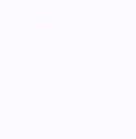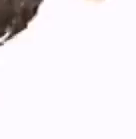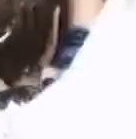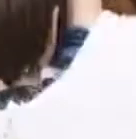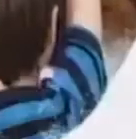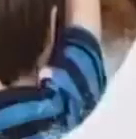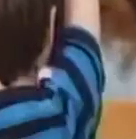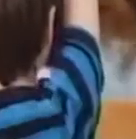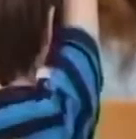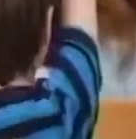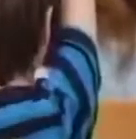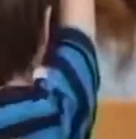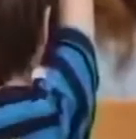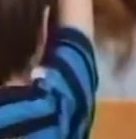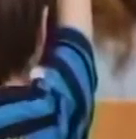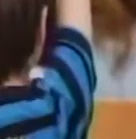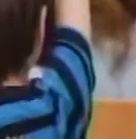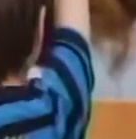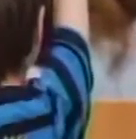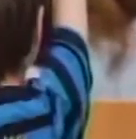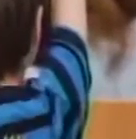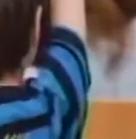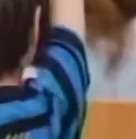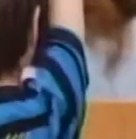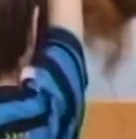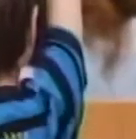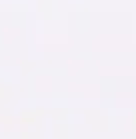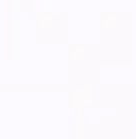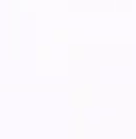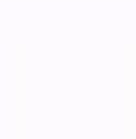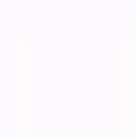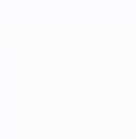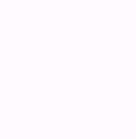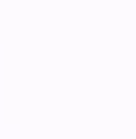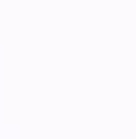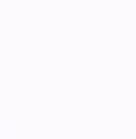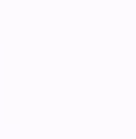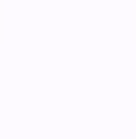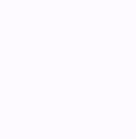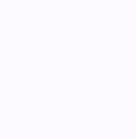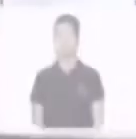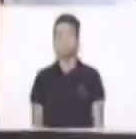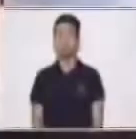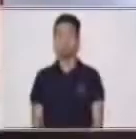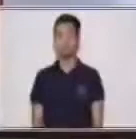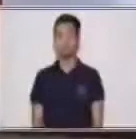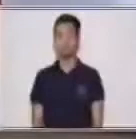A continuación, Matemática, cuarto diversificado.